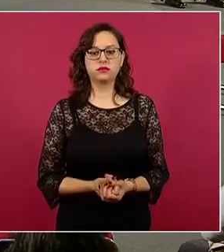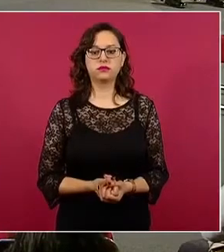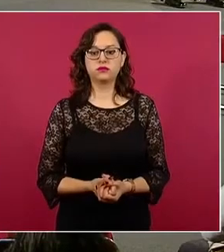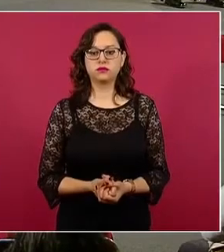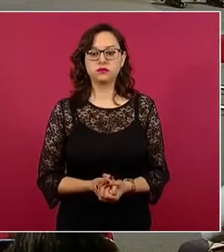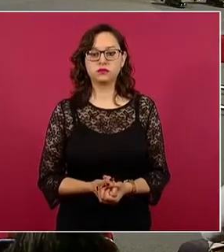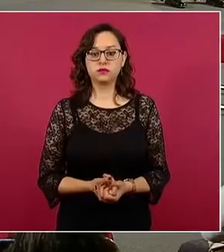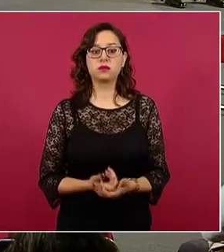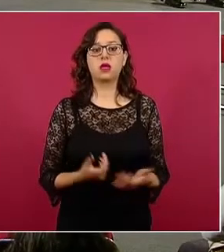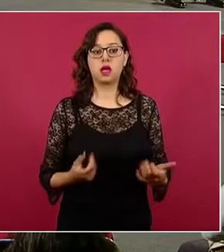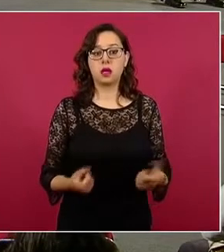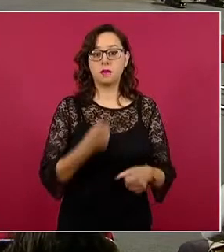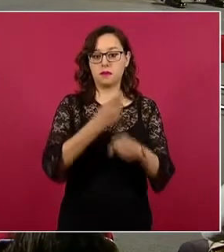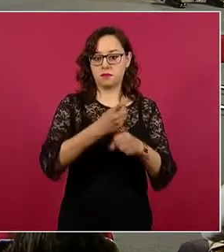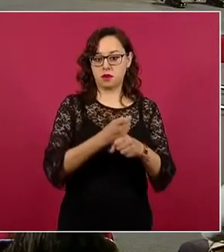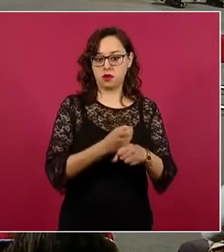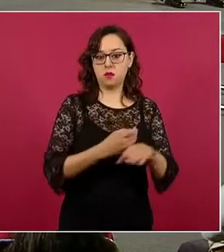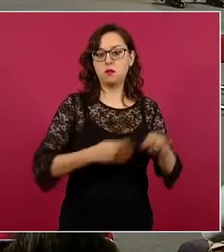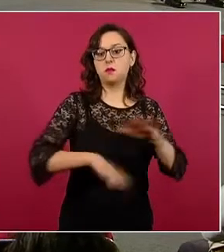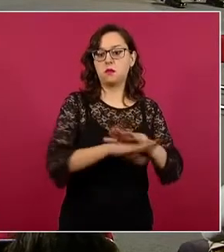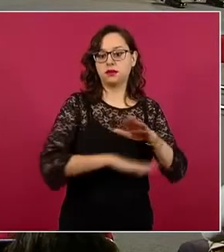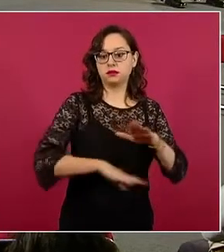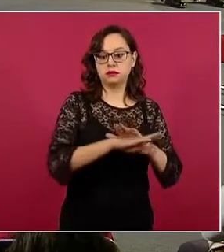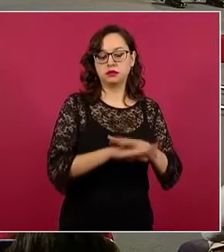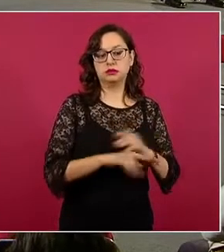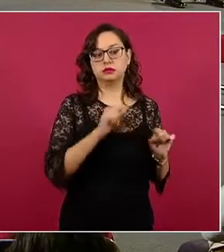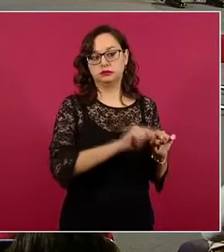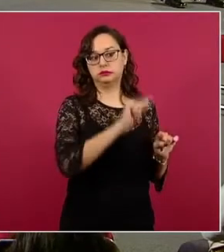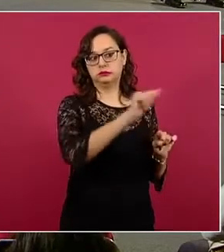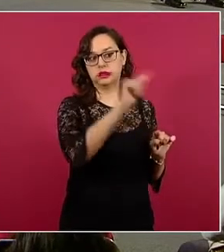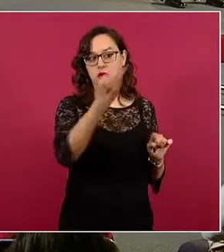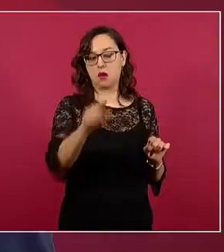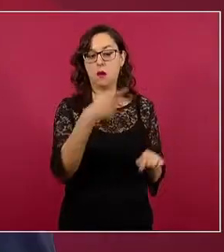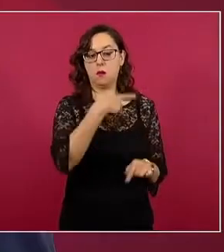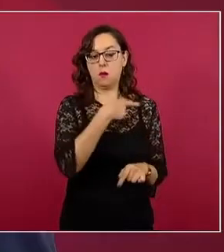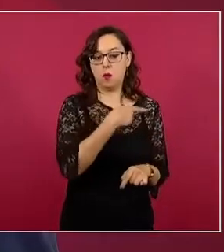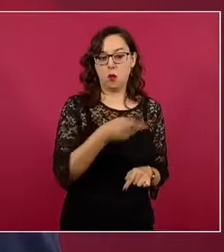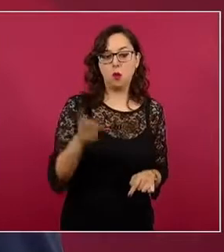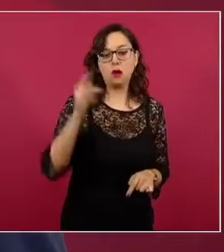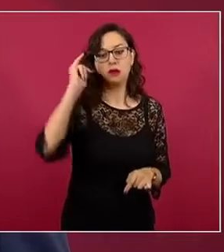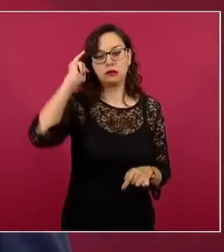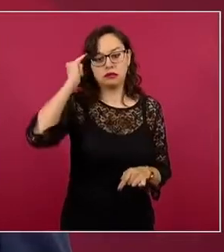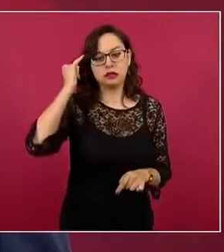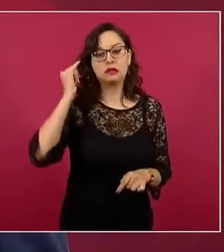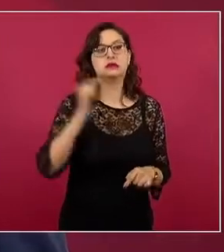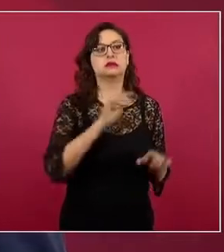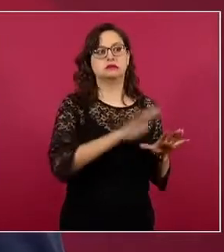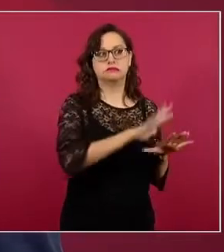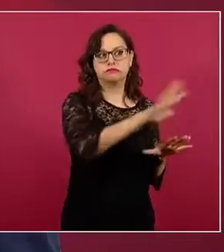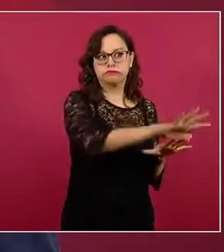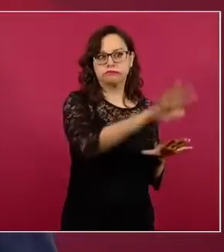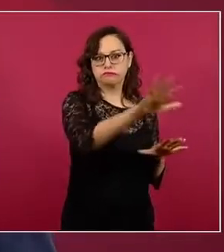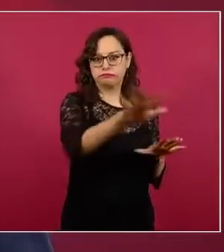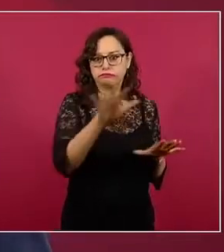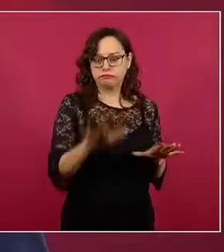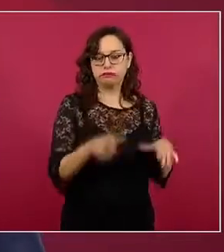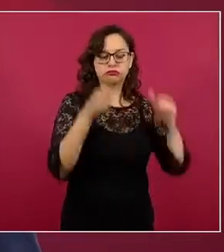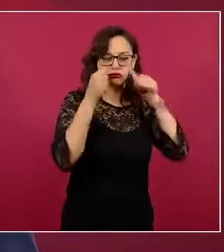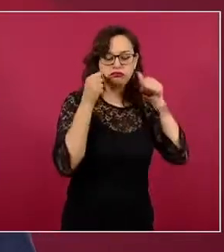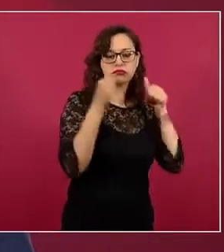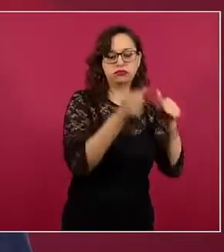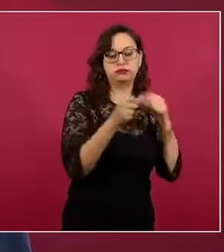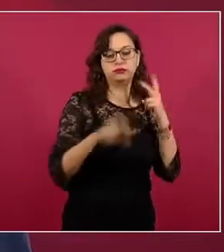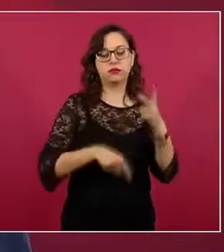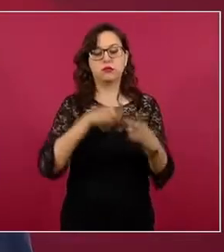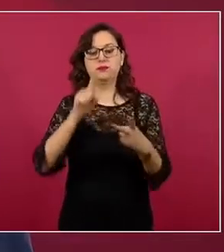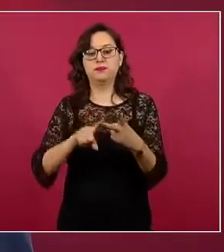de alta, muy alta marginación y localidades indígenas. El segundo programa que tenemos a cargo